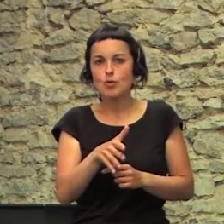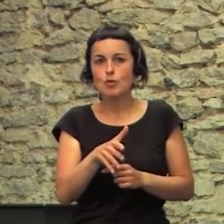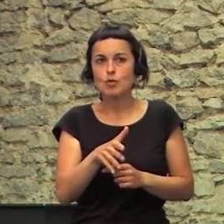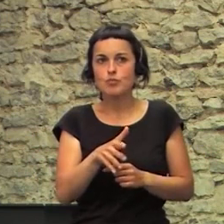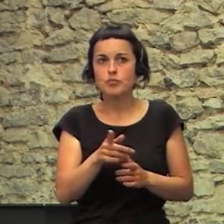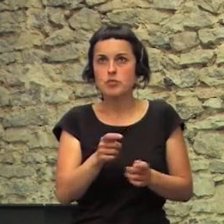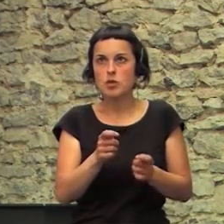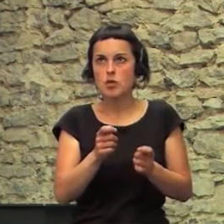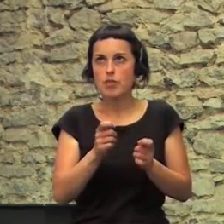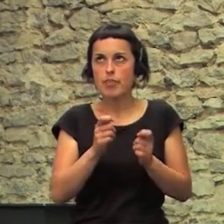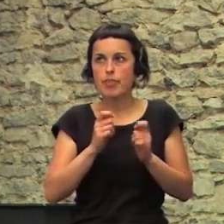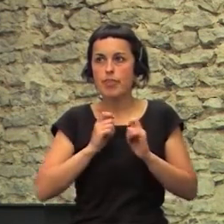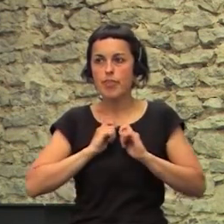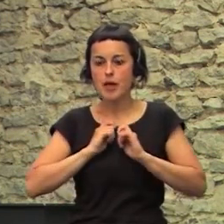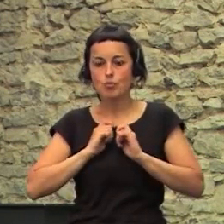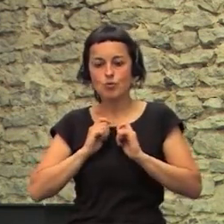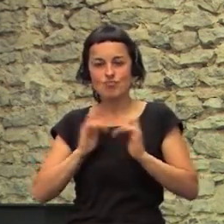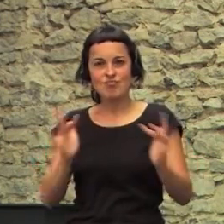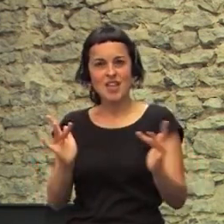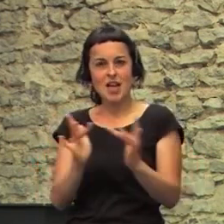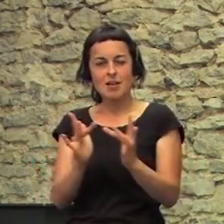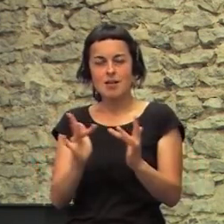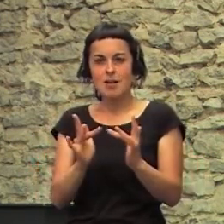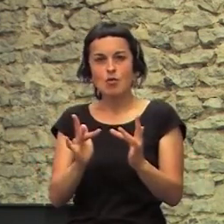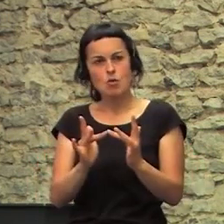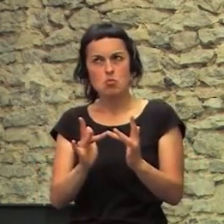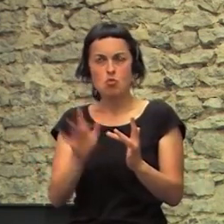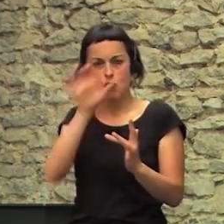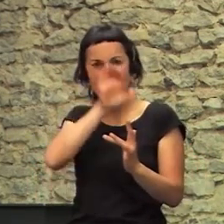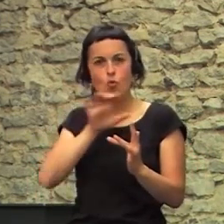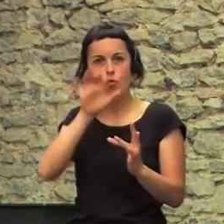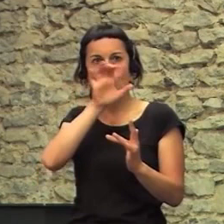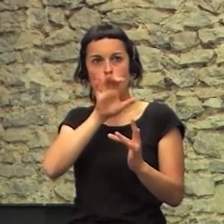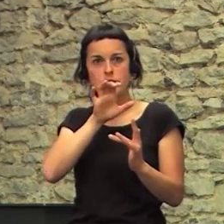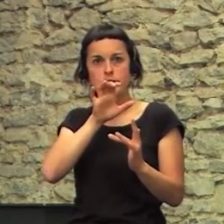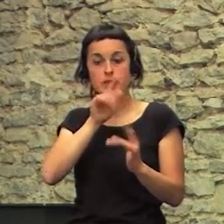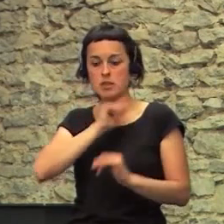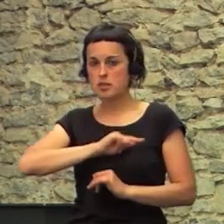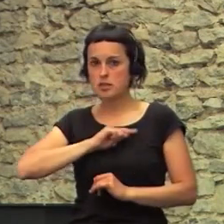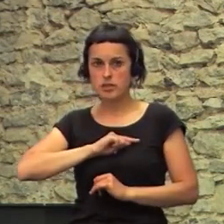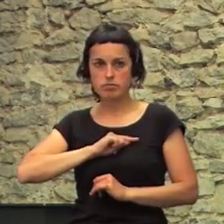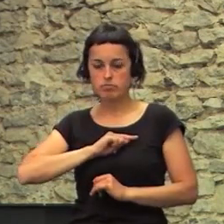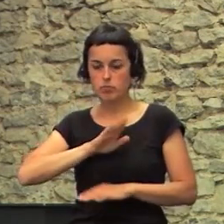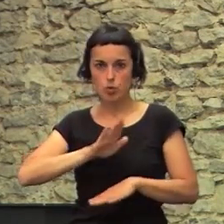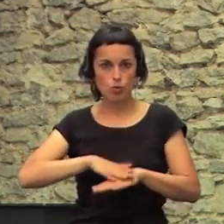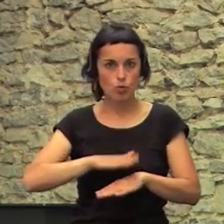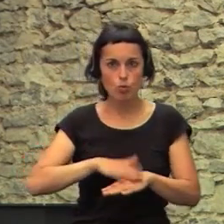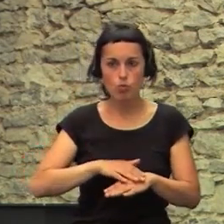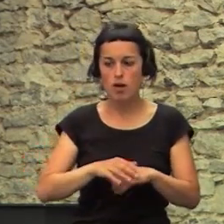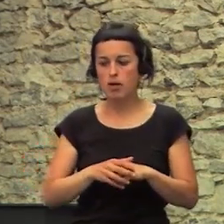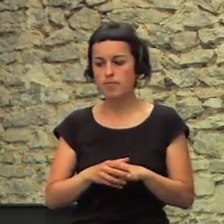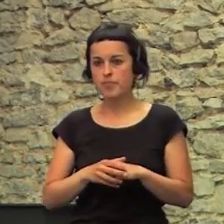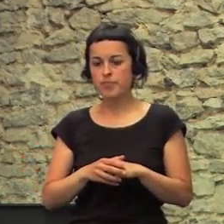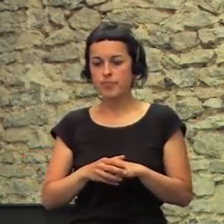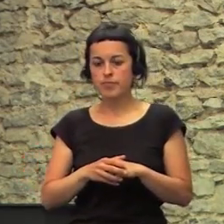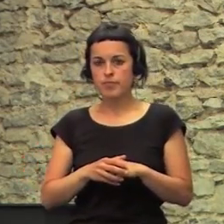unas relaciones de parentesco muy curiosas, ¿no?, llenas de culpa, llenas de